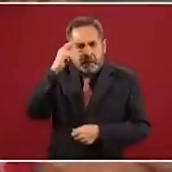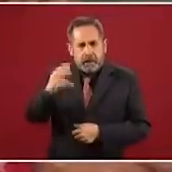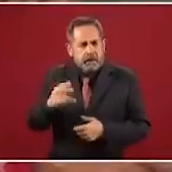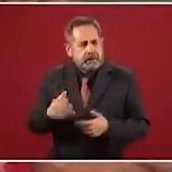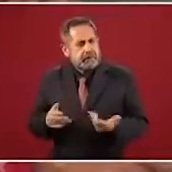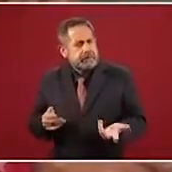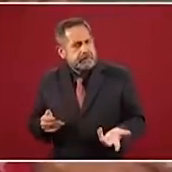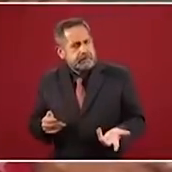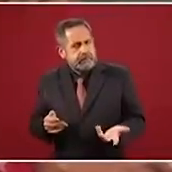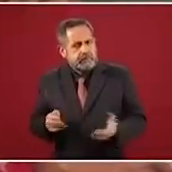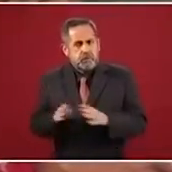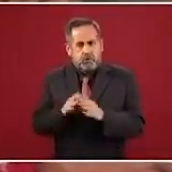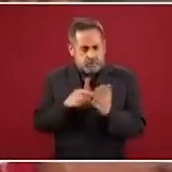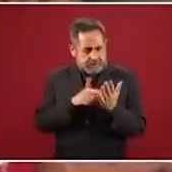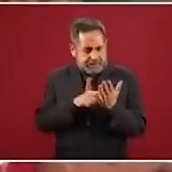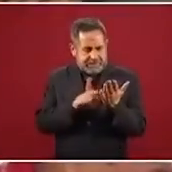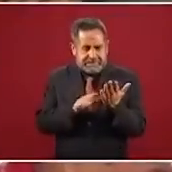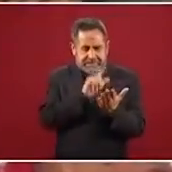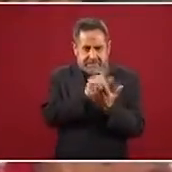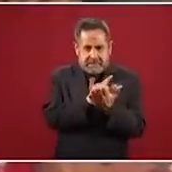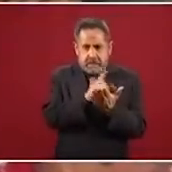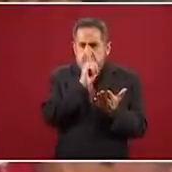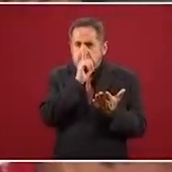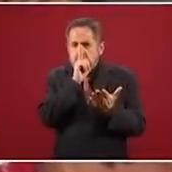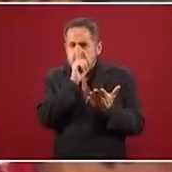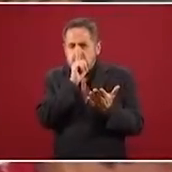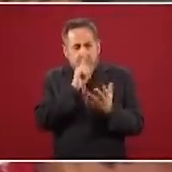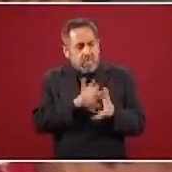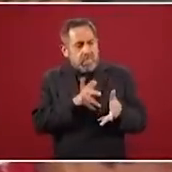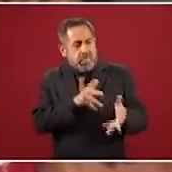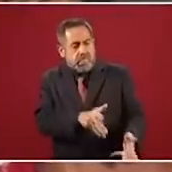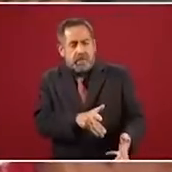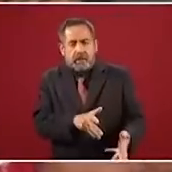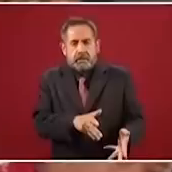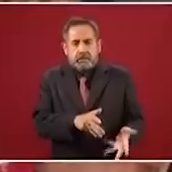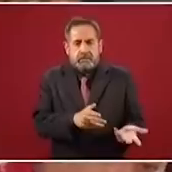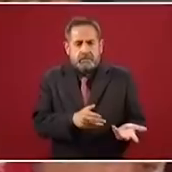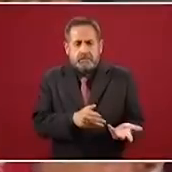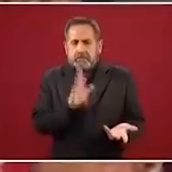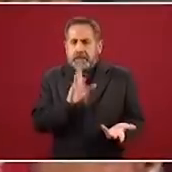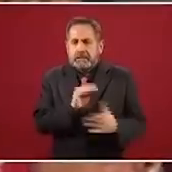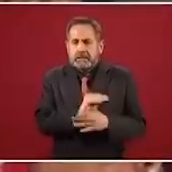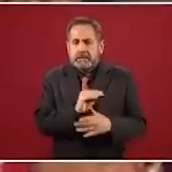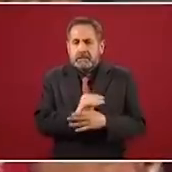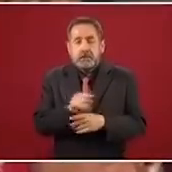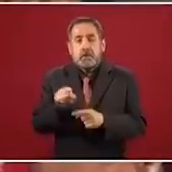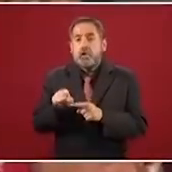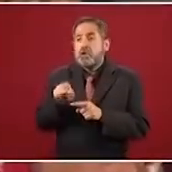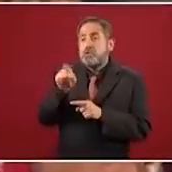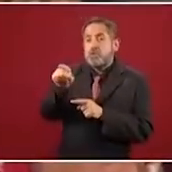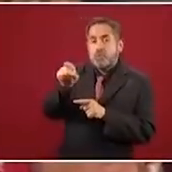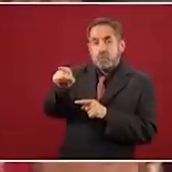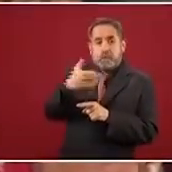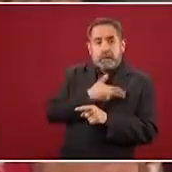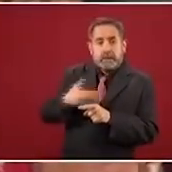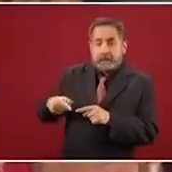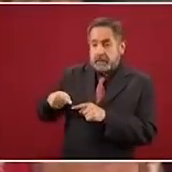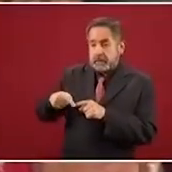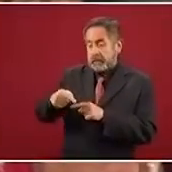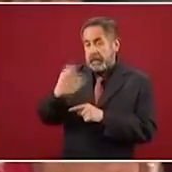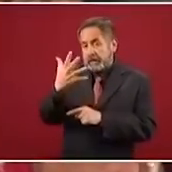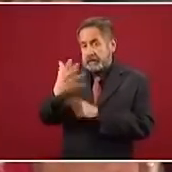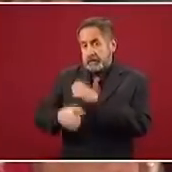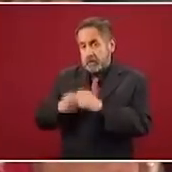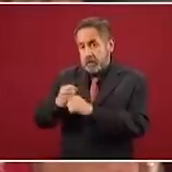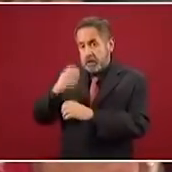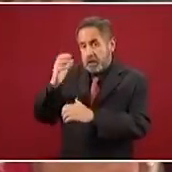poner esa ley que no continúe siendo letra muerta, porque finalmente su sexenio se termina en 5 años y quizá